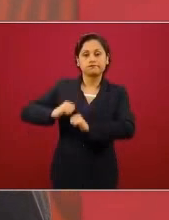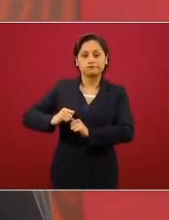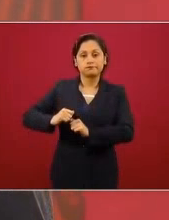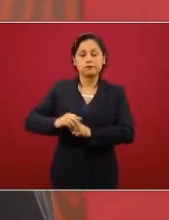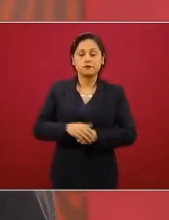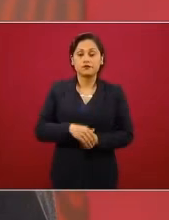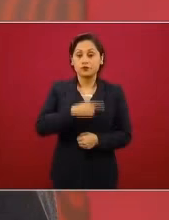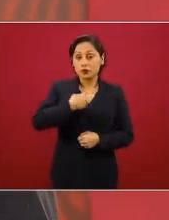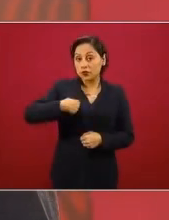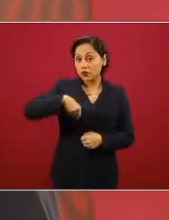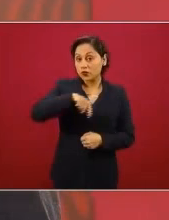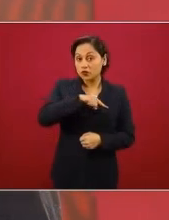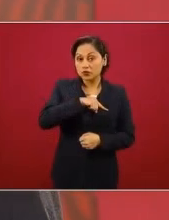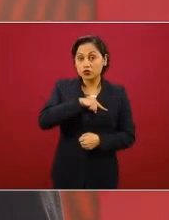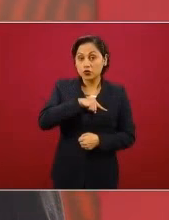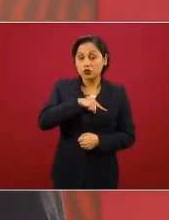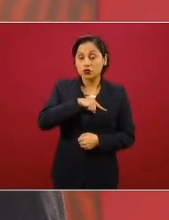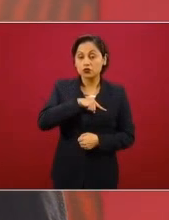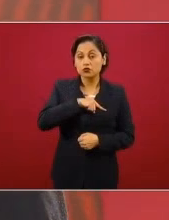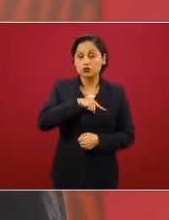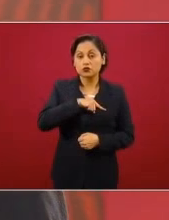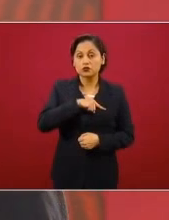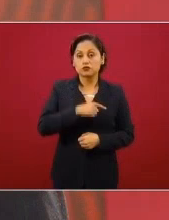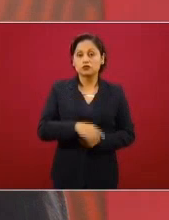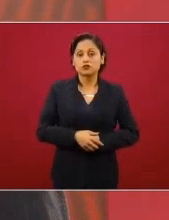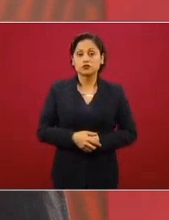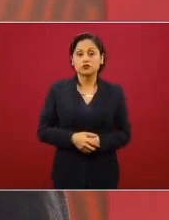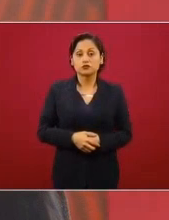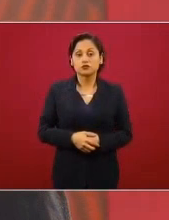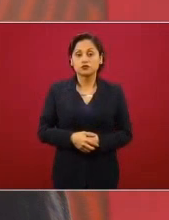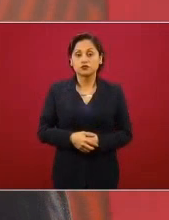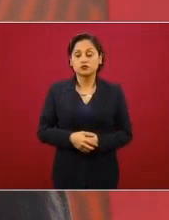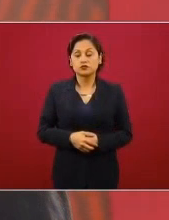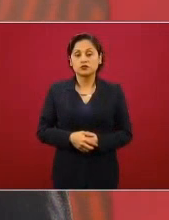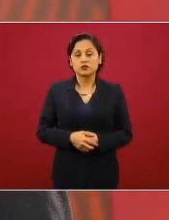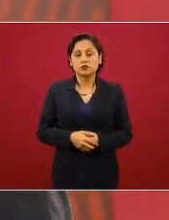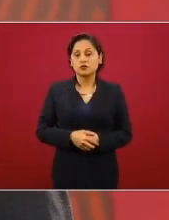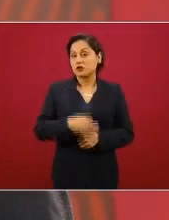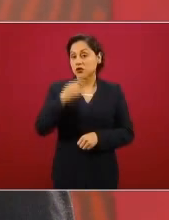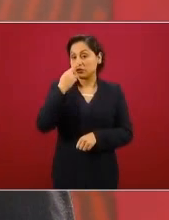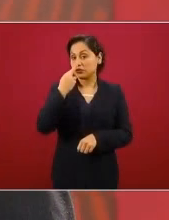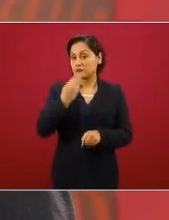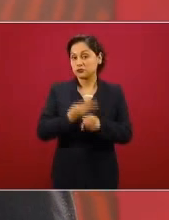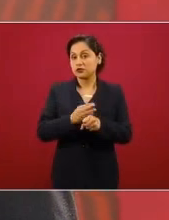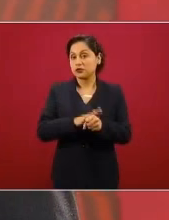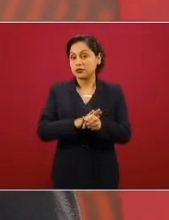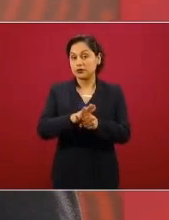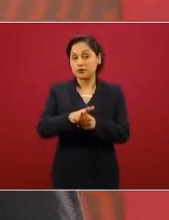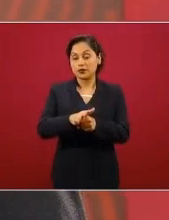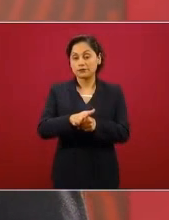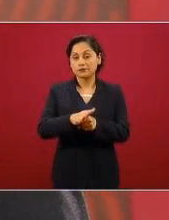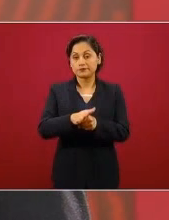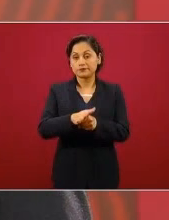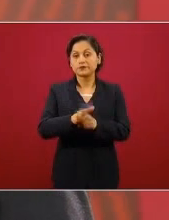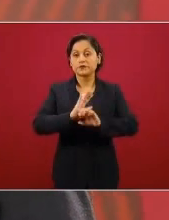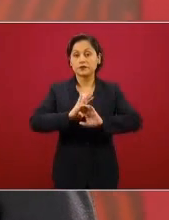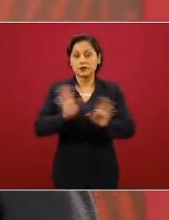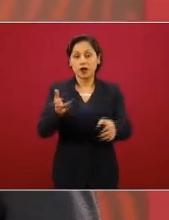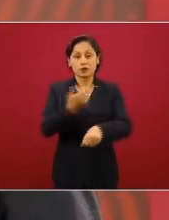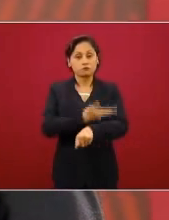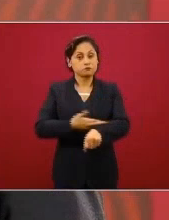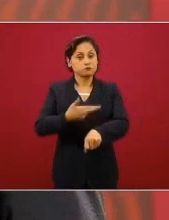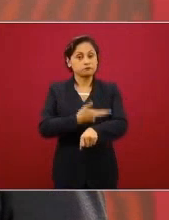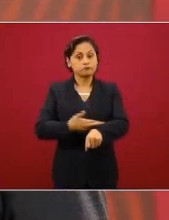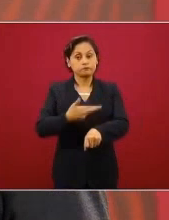tema lo que nos corresponde y ya se han hecho todos los trámites